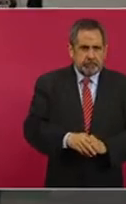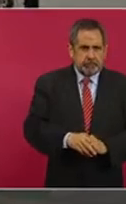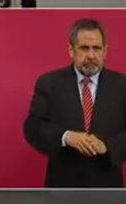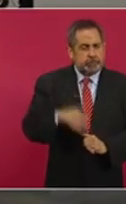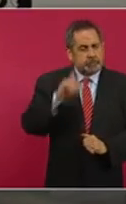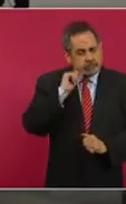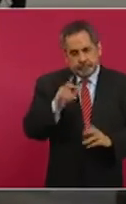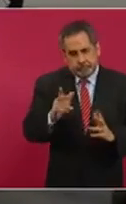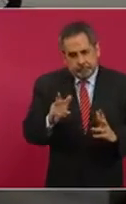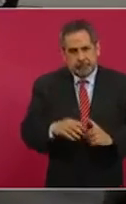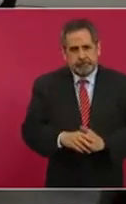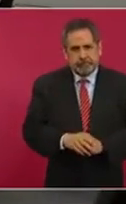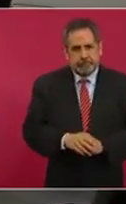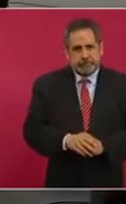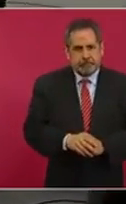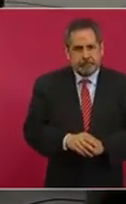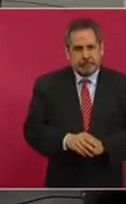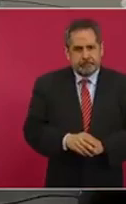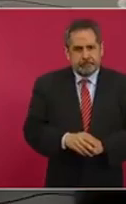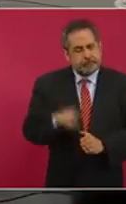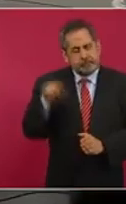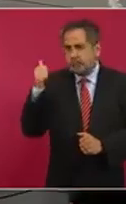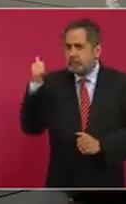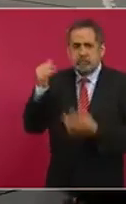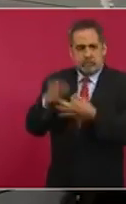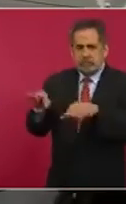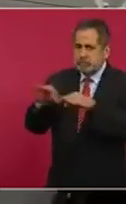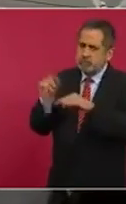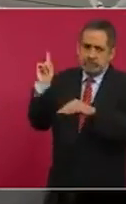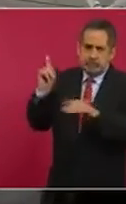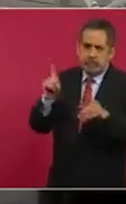Sí, pero es que esto es muy